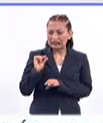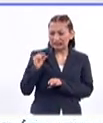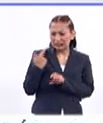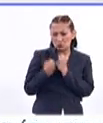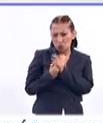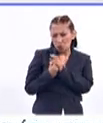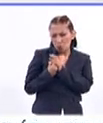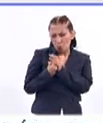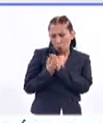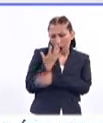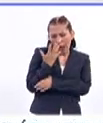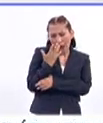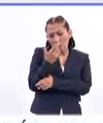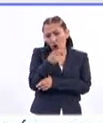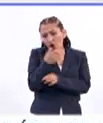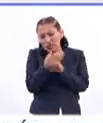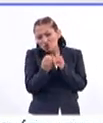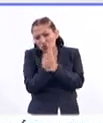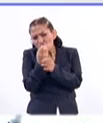reciente y